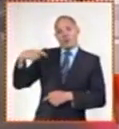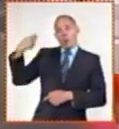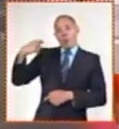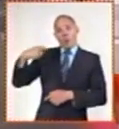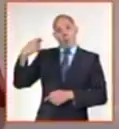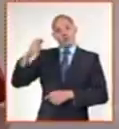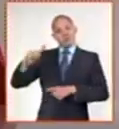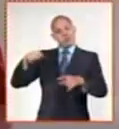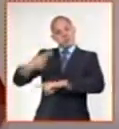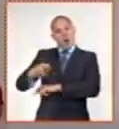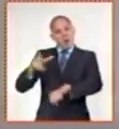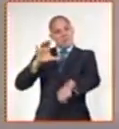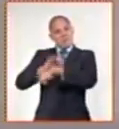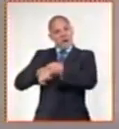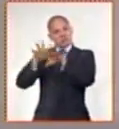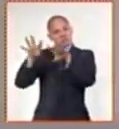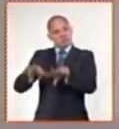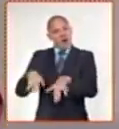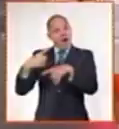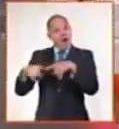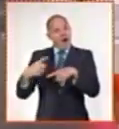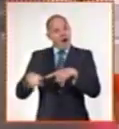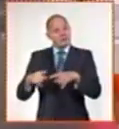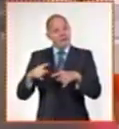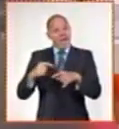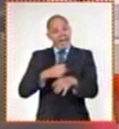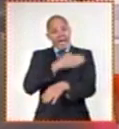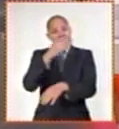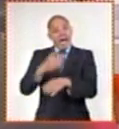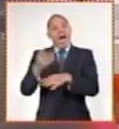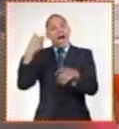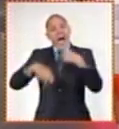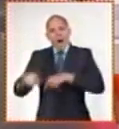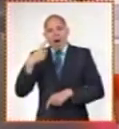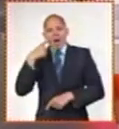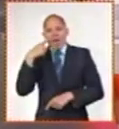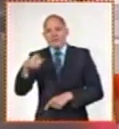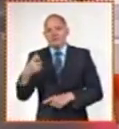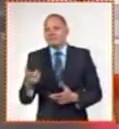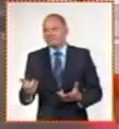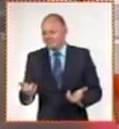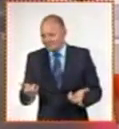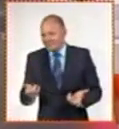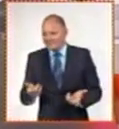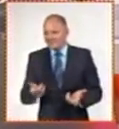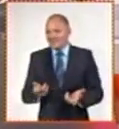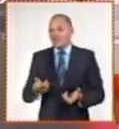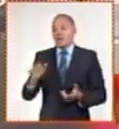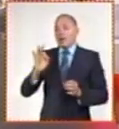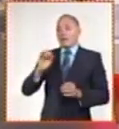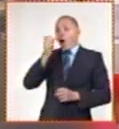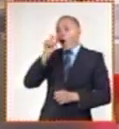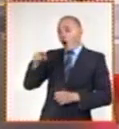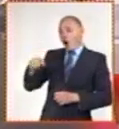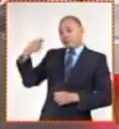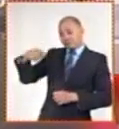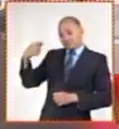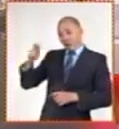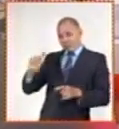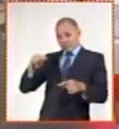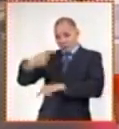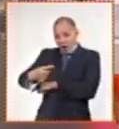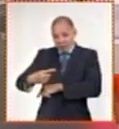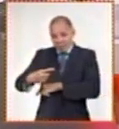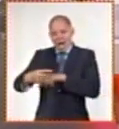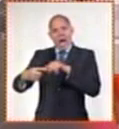verdugo, ¿no? El gran judicial, perdido, el acusador. Exactamente, y terminó como ministro de justicia, como